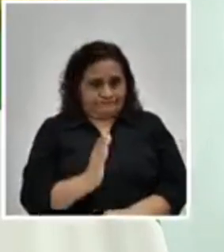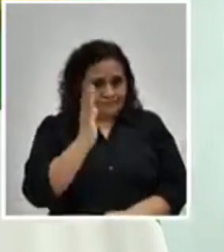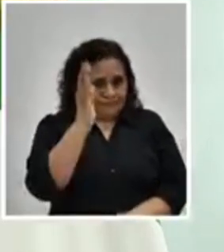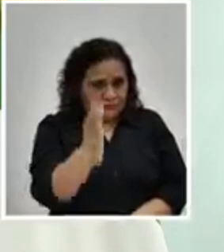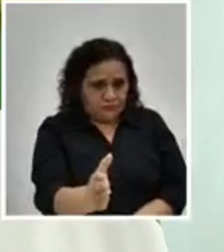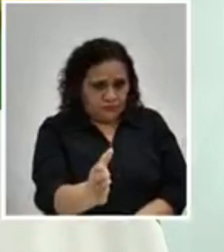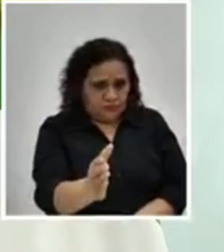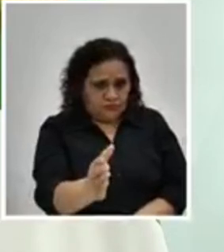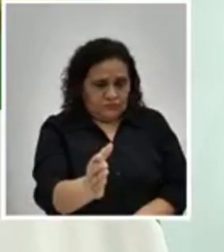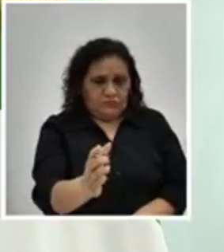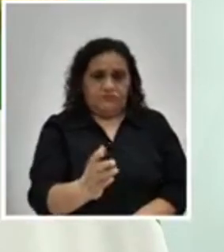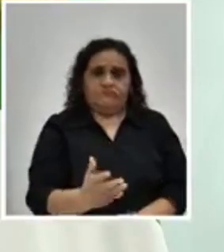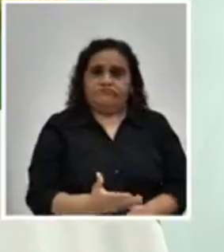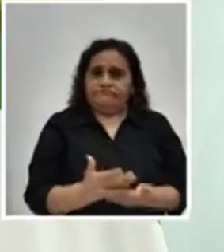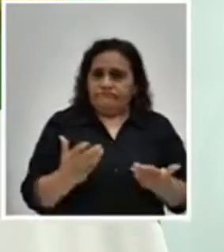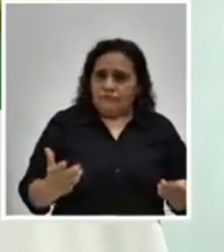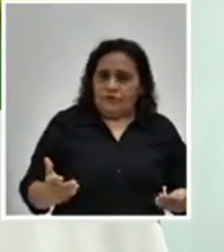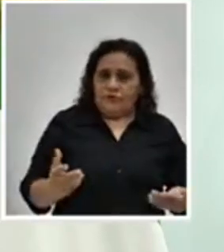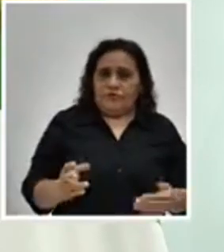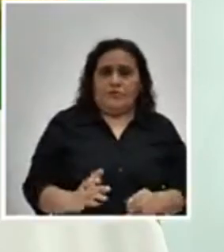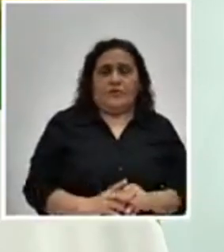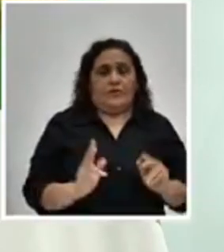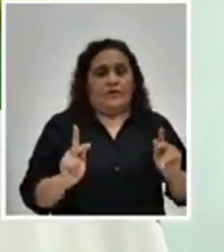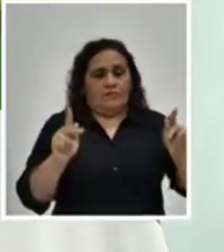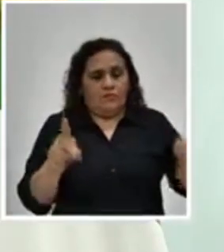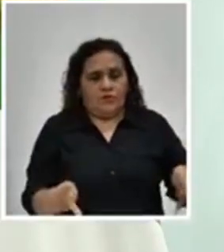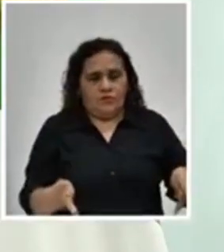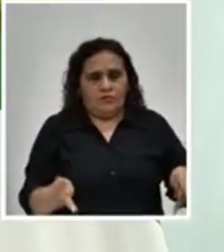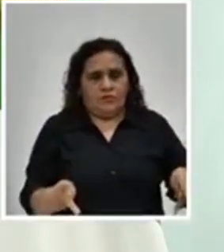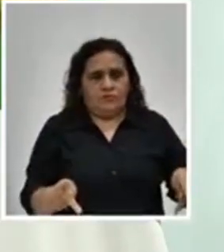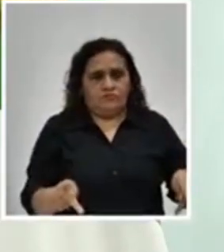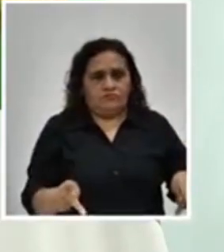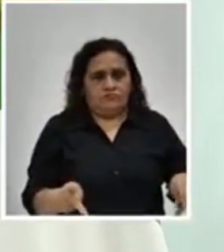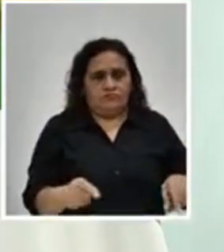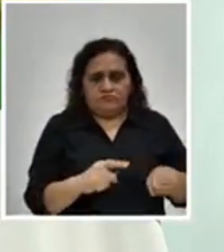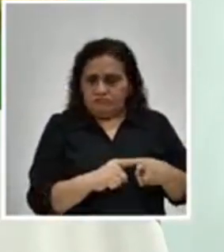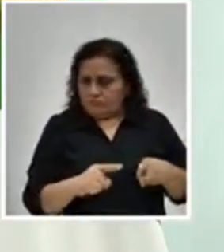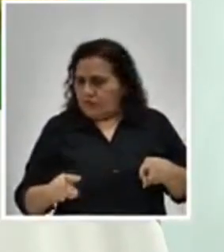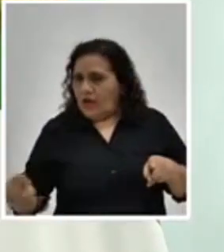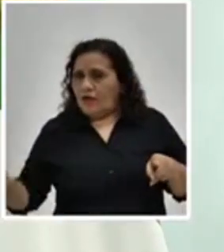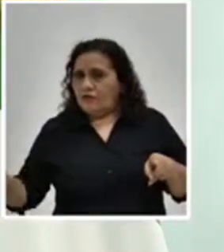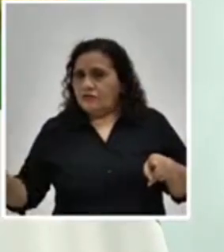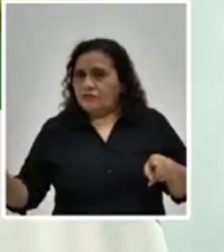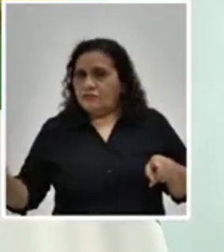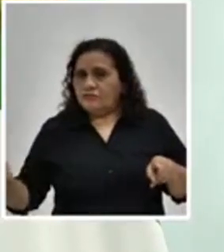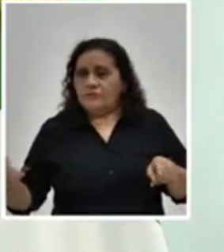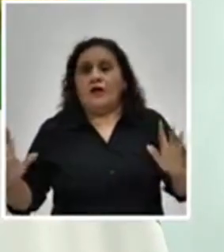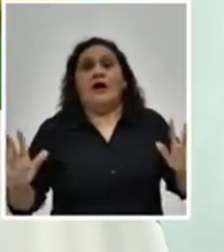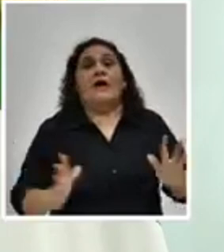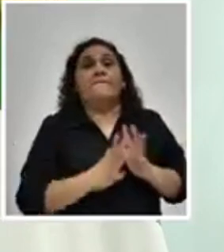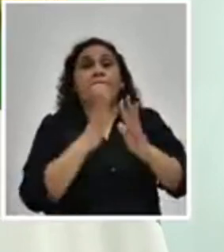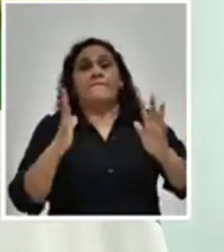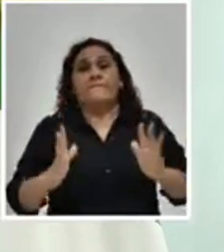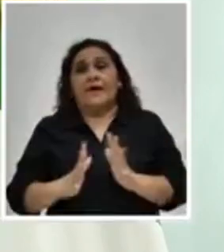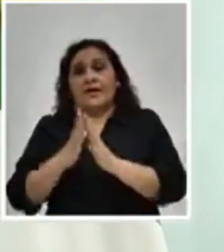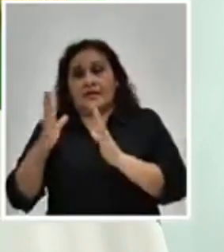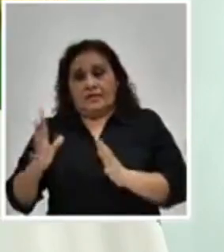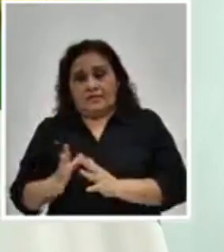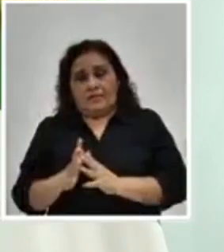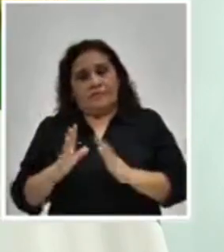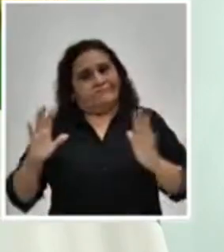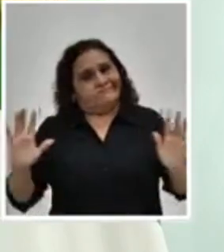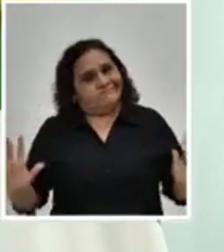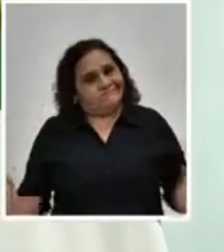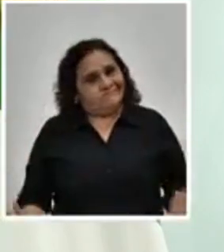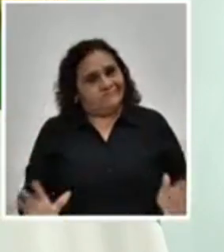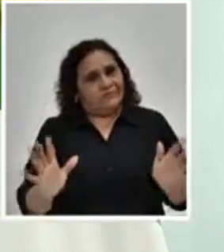y cercano de lo que será el progreso de los próximos años. Hemos participado, impulsado